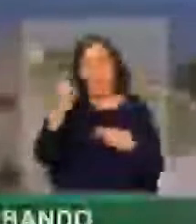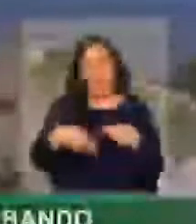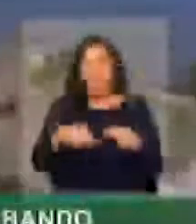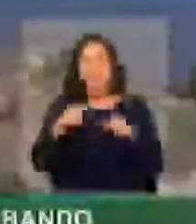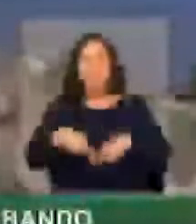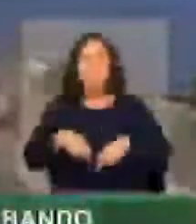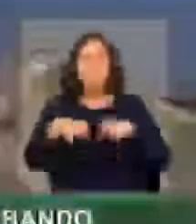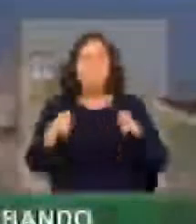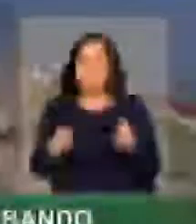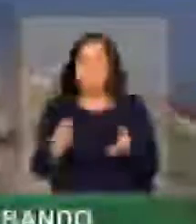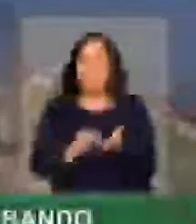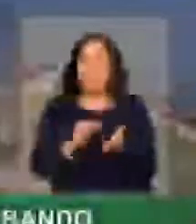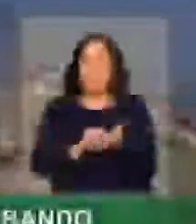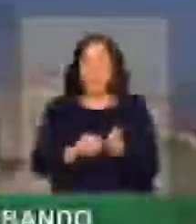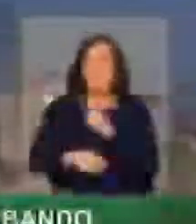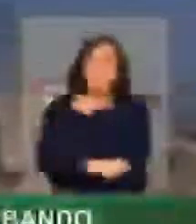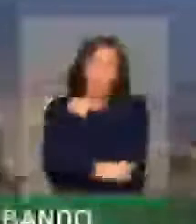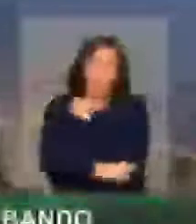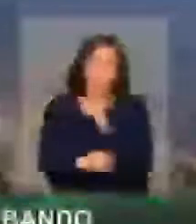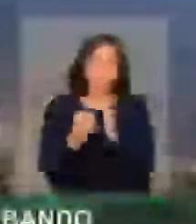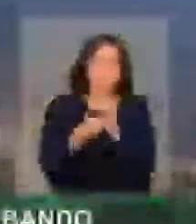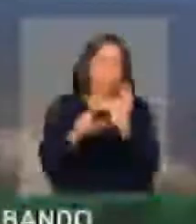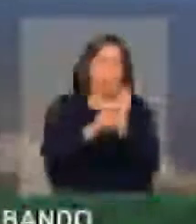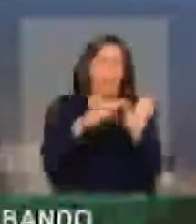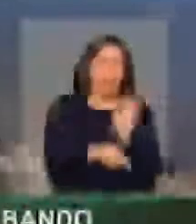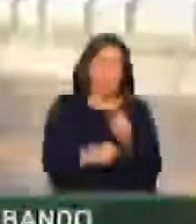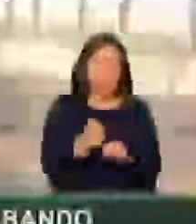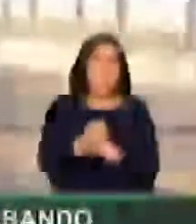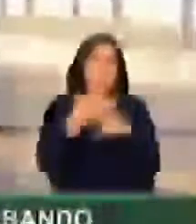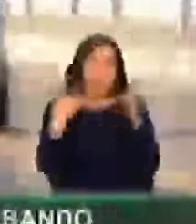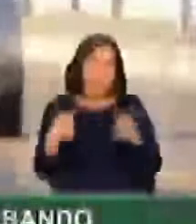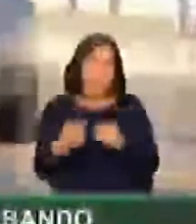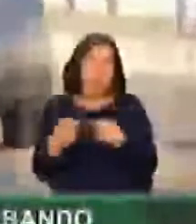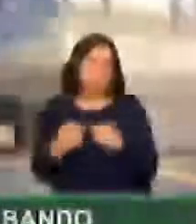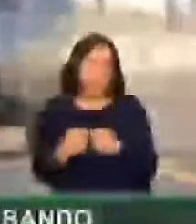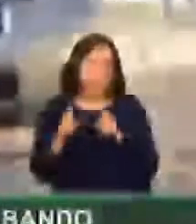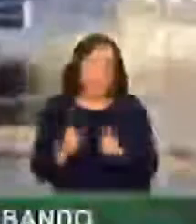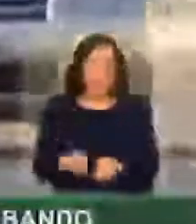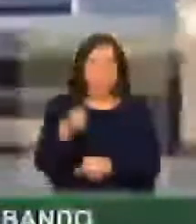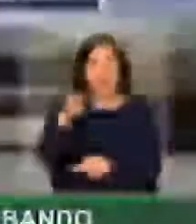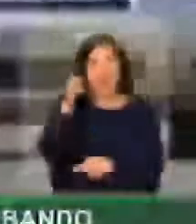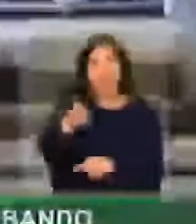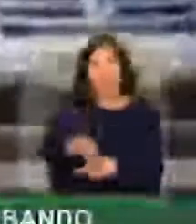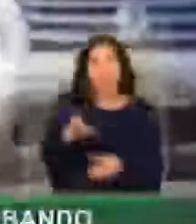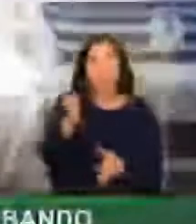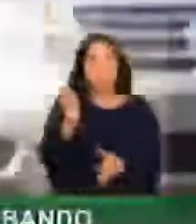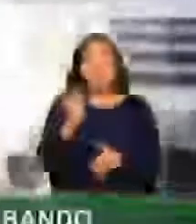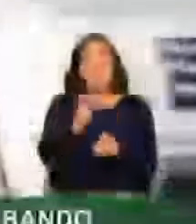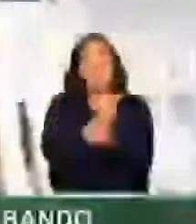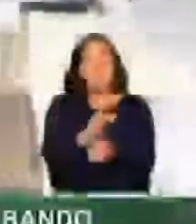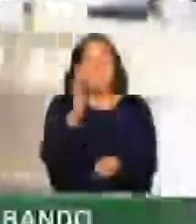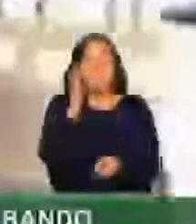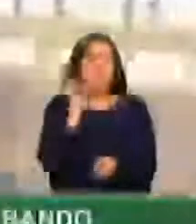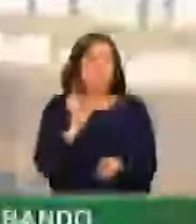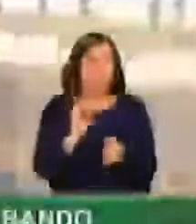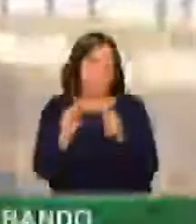la investigación por reiterados delitos de contrabando especialmente agravado en calidad de coautor y se decretó como medida cautelar la prisión